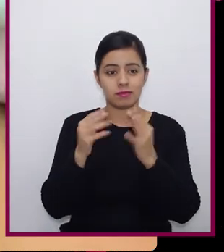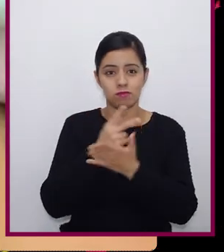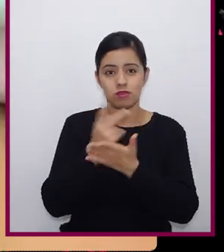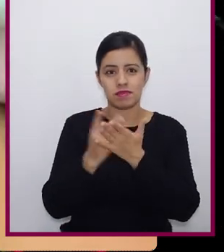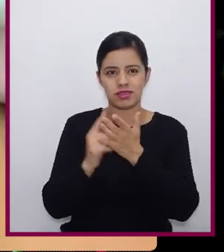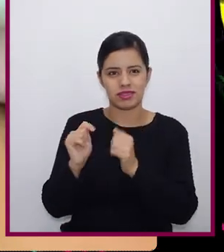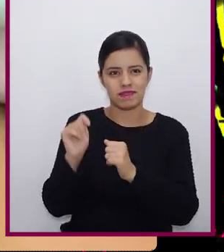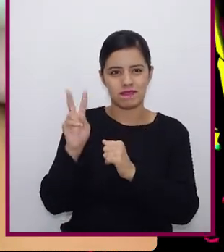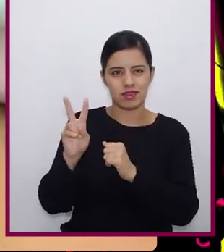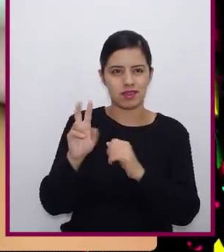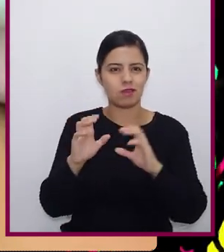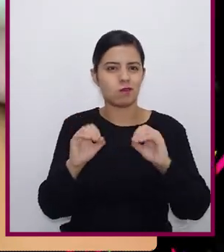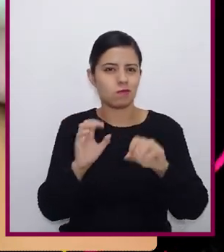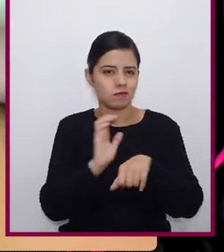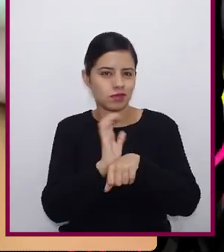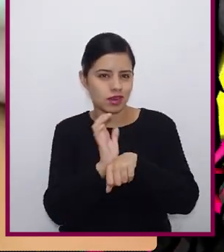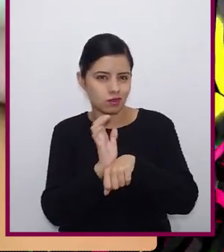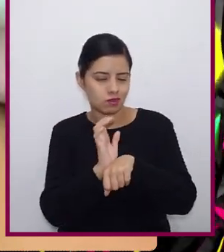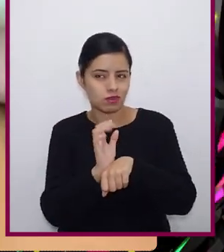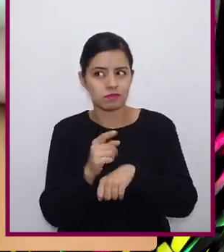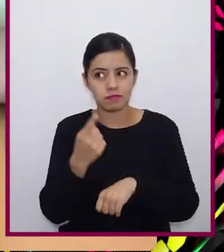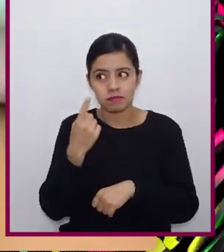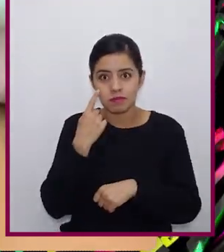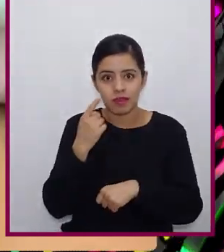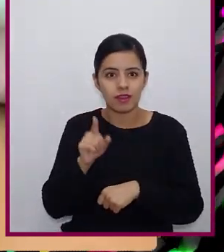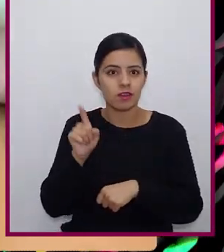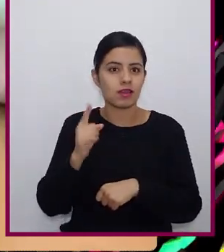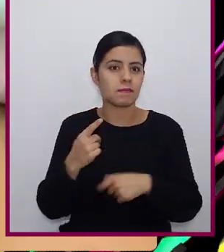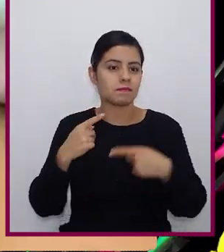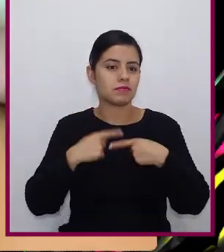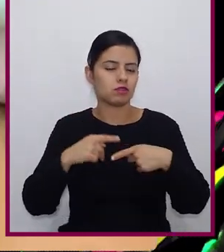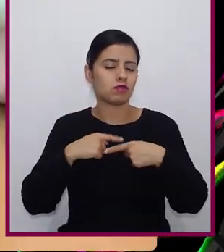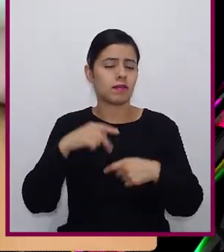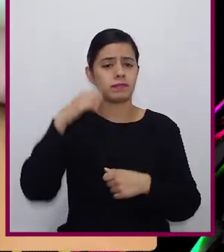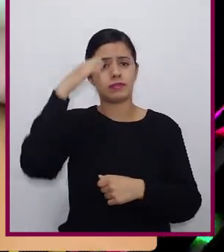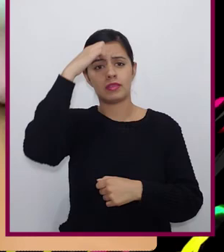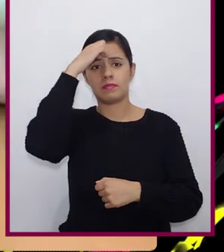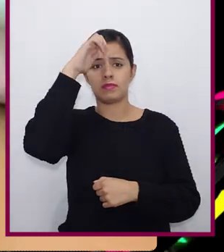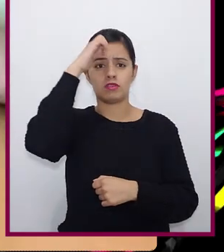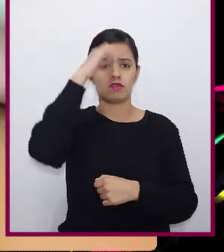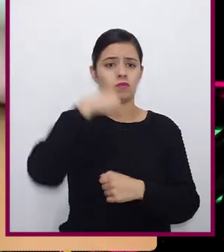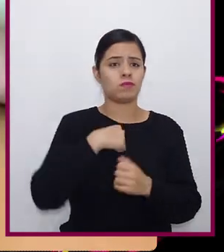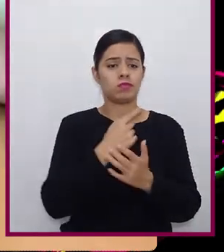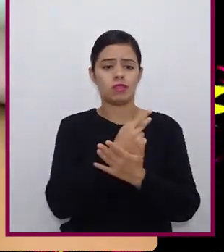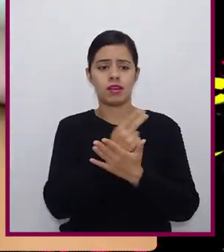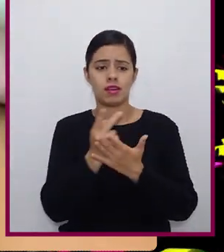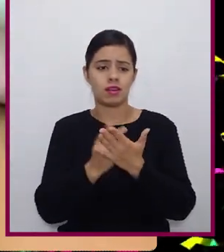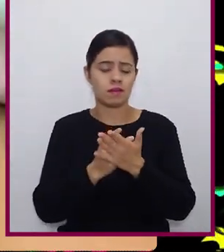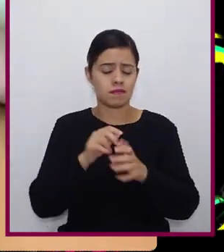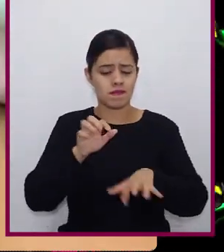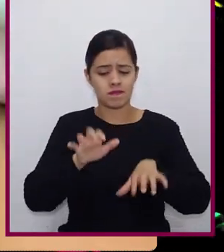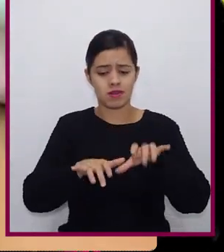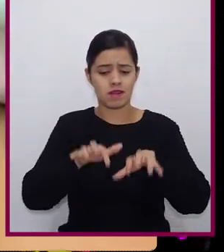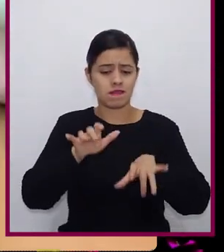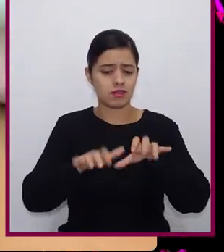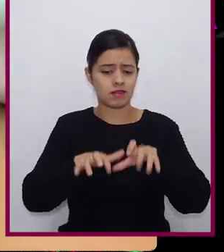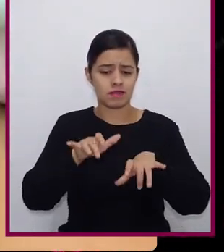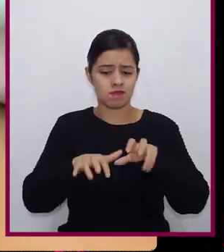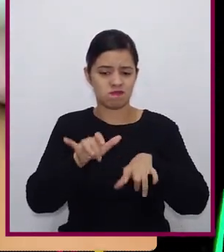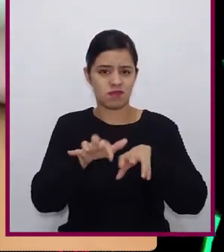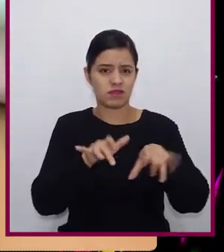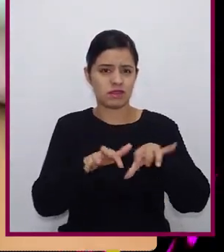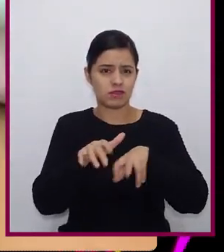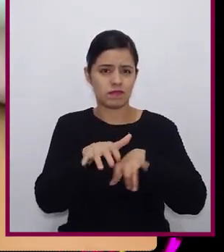de televisión o en una película donde sale una persona, un experto en programación, y estás tecleando